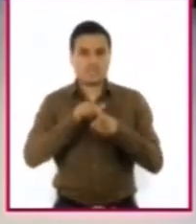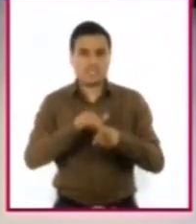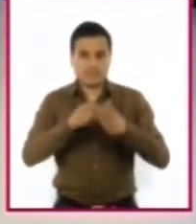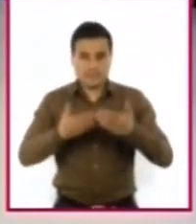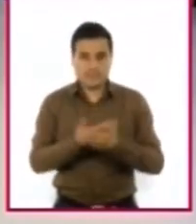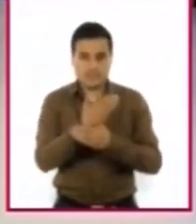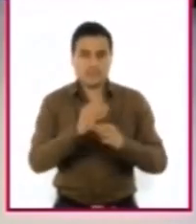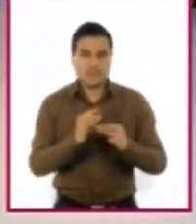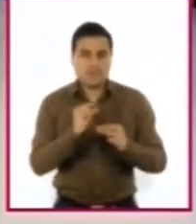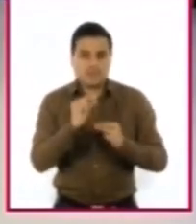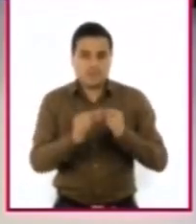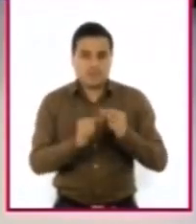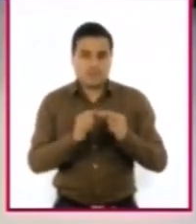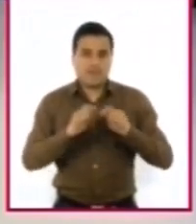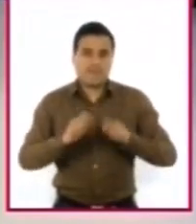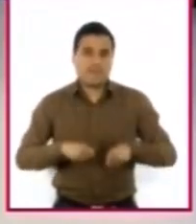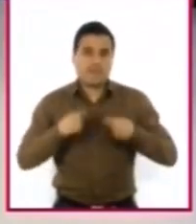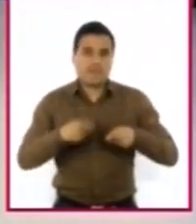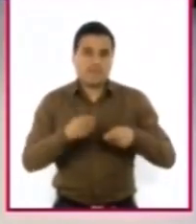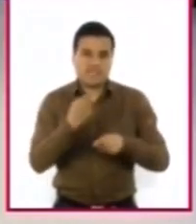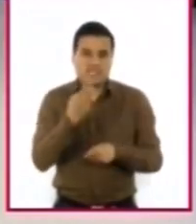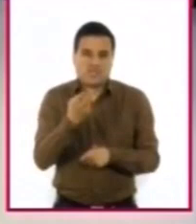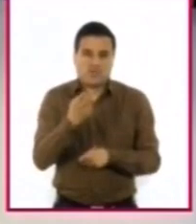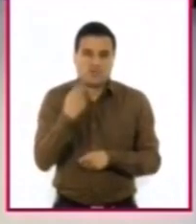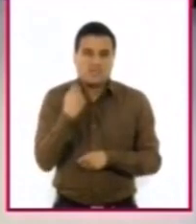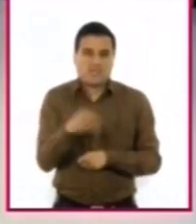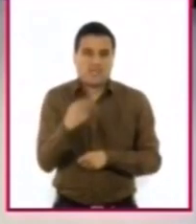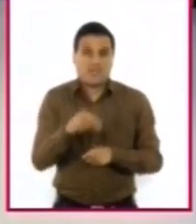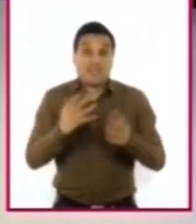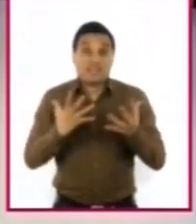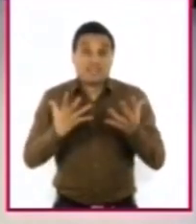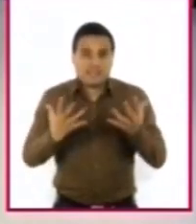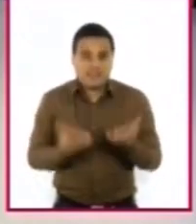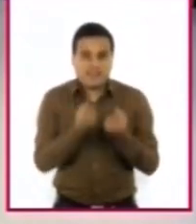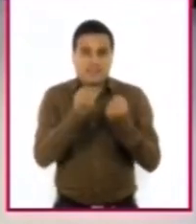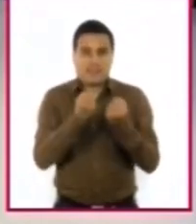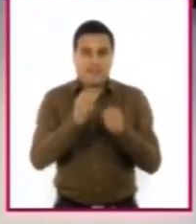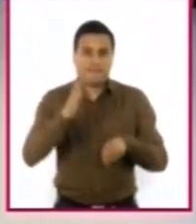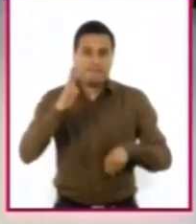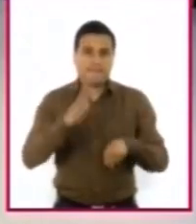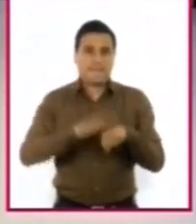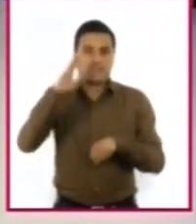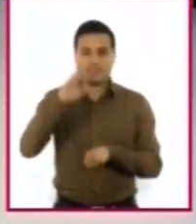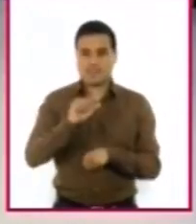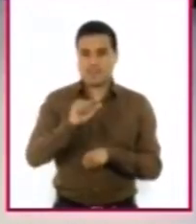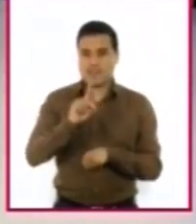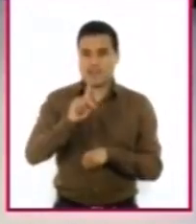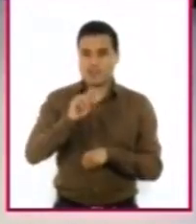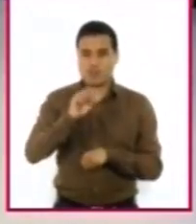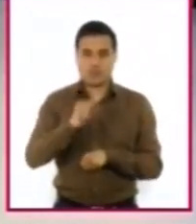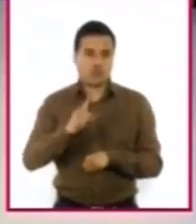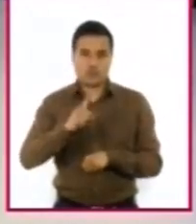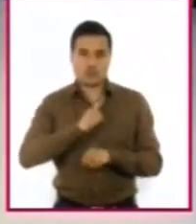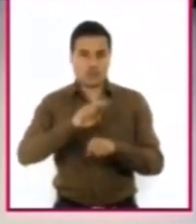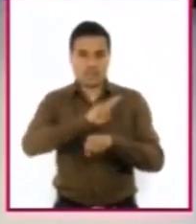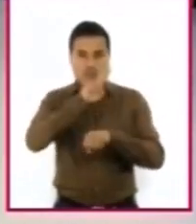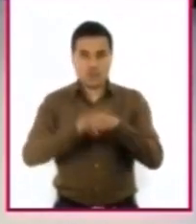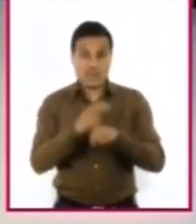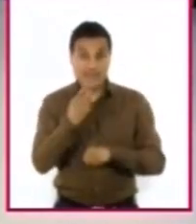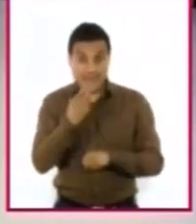llamé supervivencia de los más aptos por selección natural. Y esta lucha, mi querido amigo, es